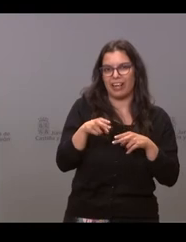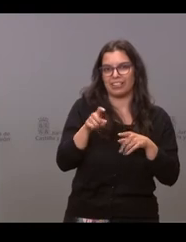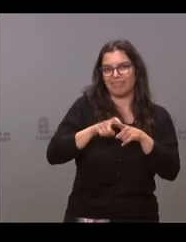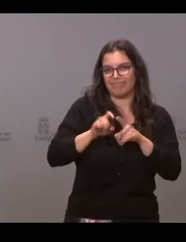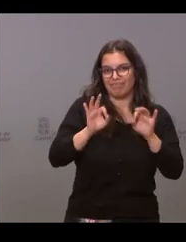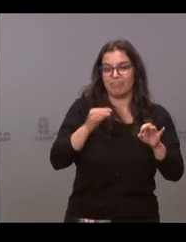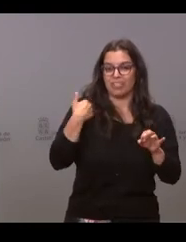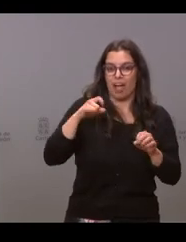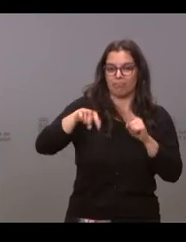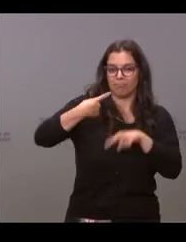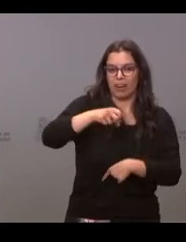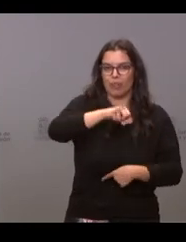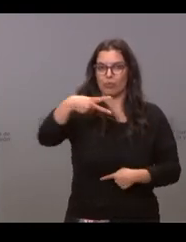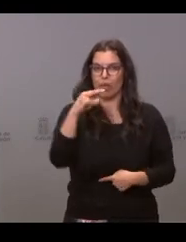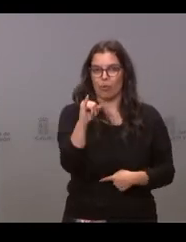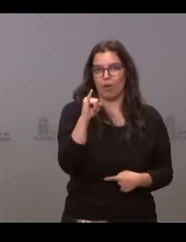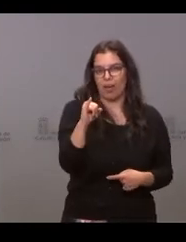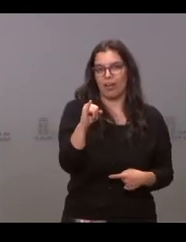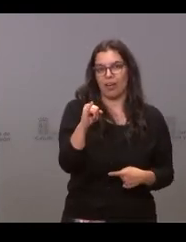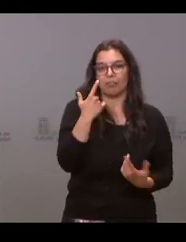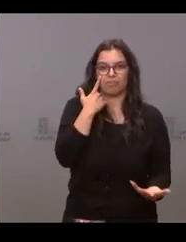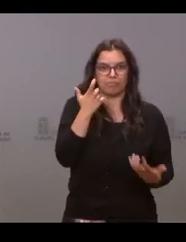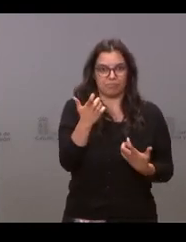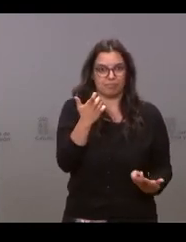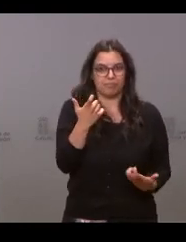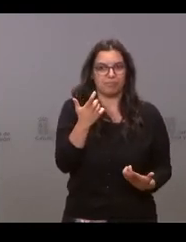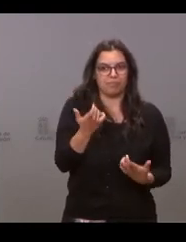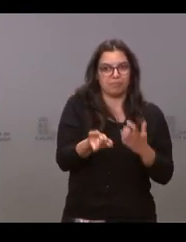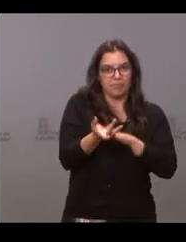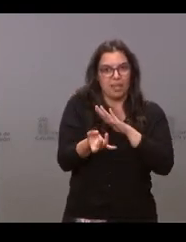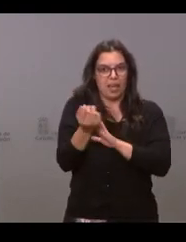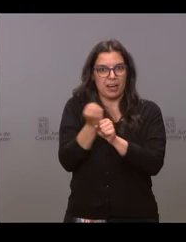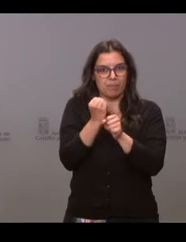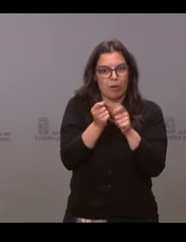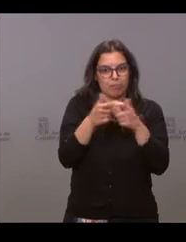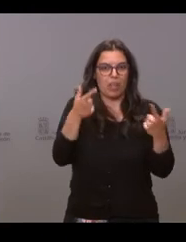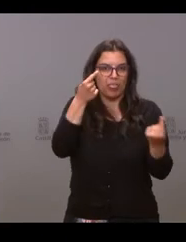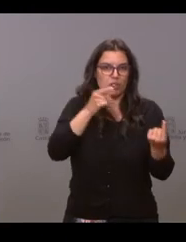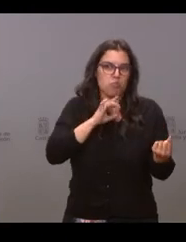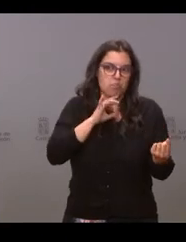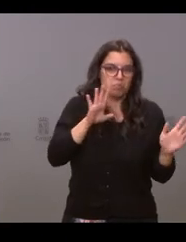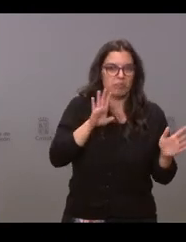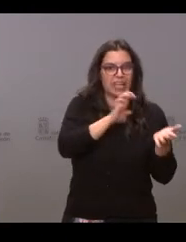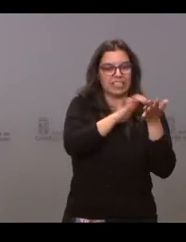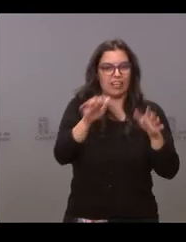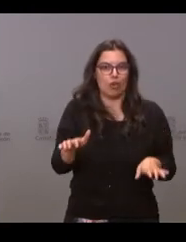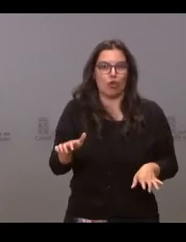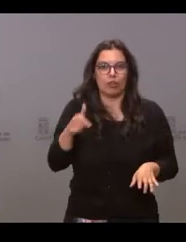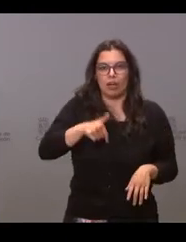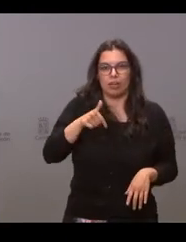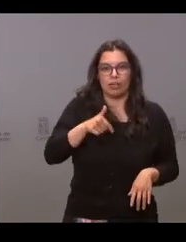se empieza a retomar en la creación de empleo y son datos satisfactorios y castilla-león desde luego